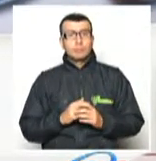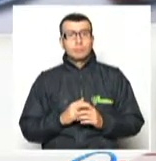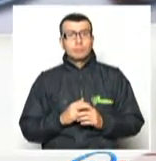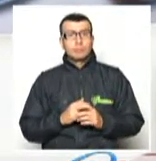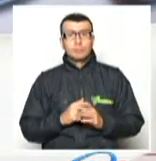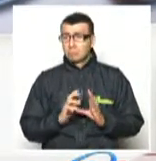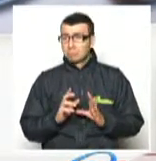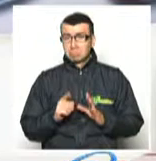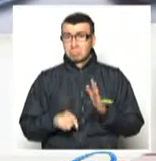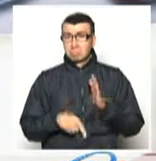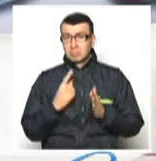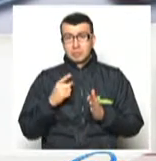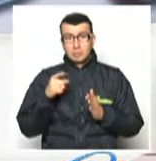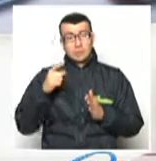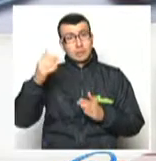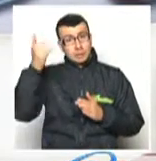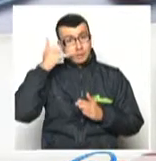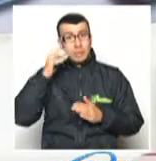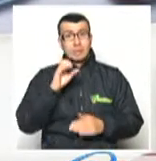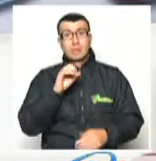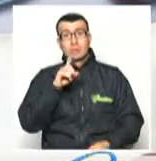Queda abierta la línea